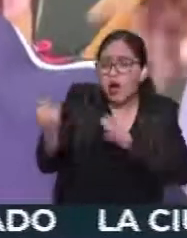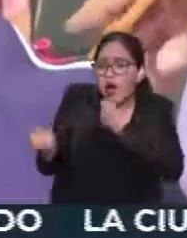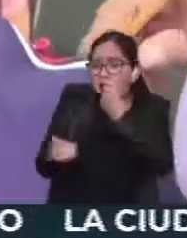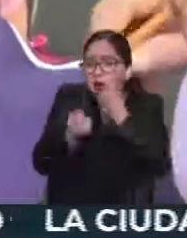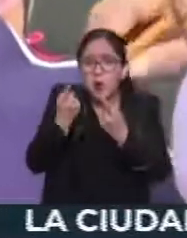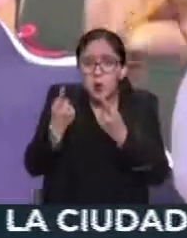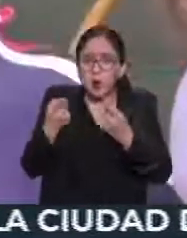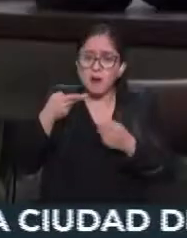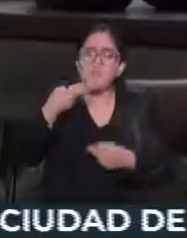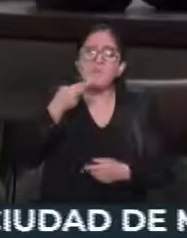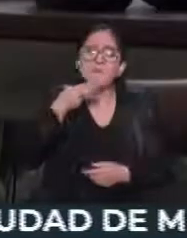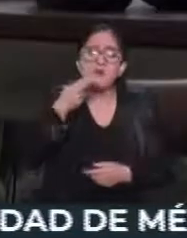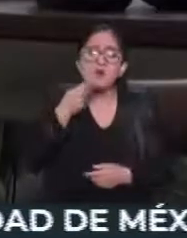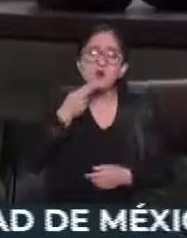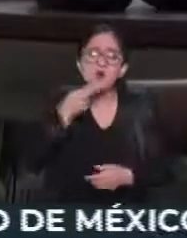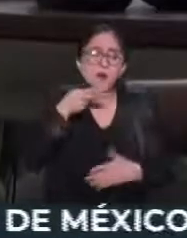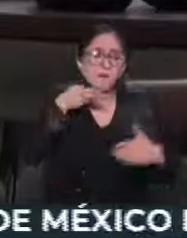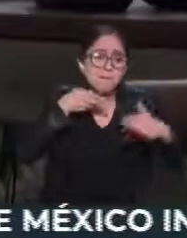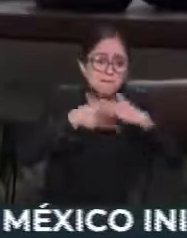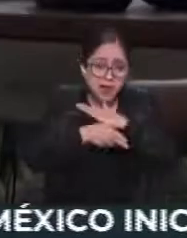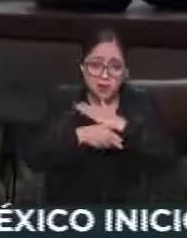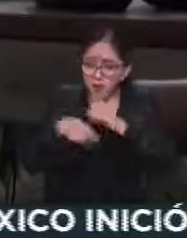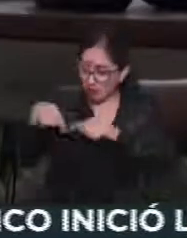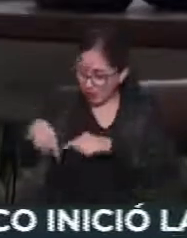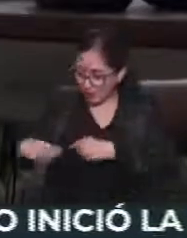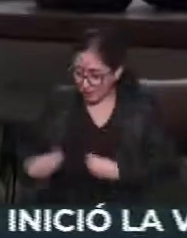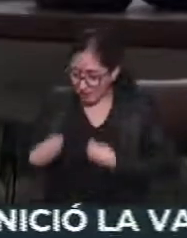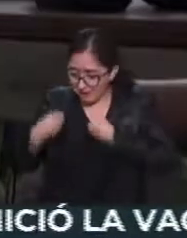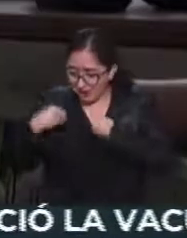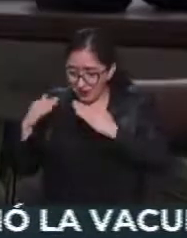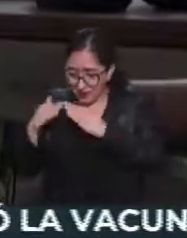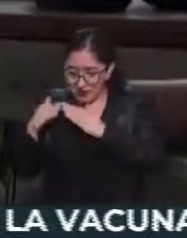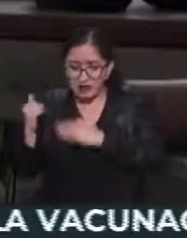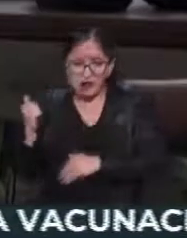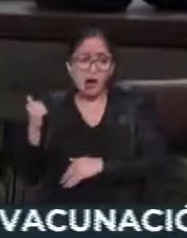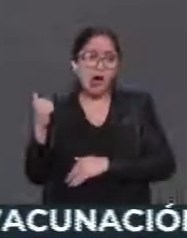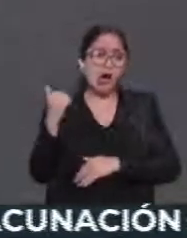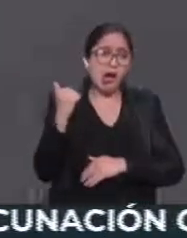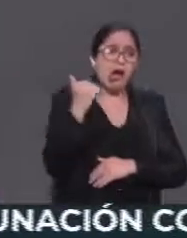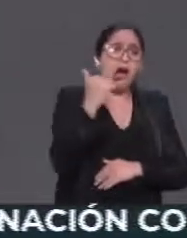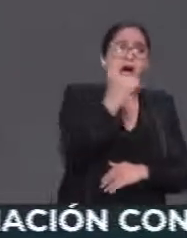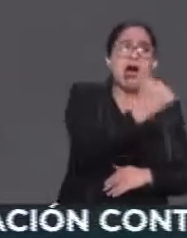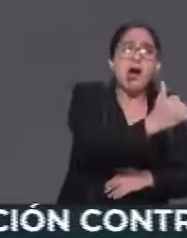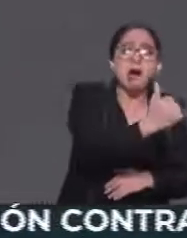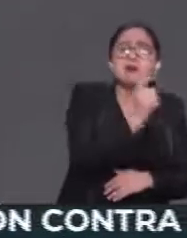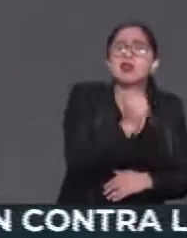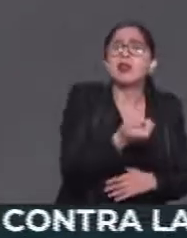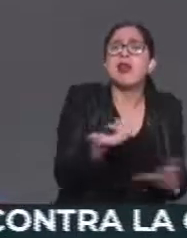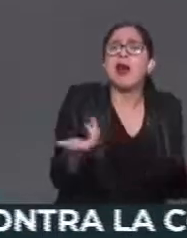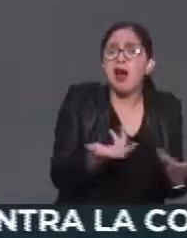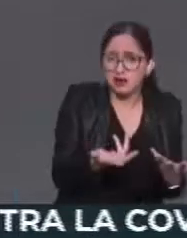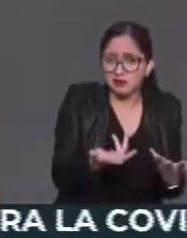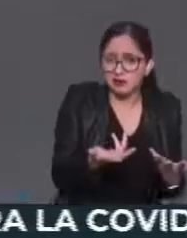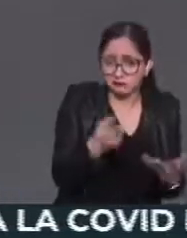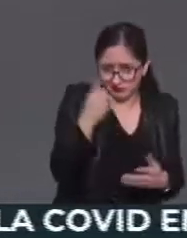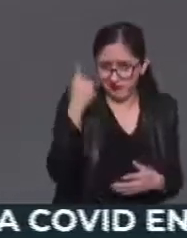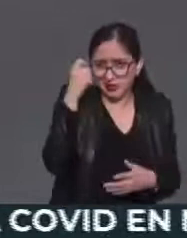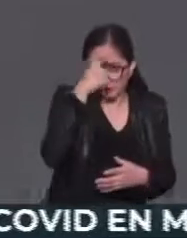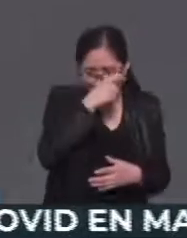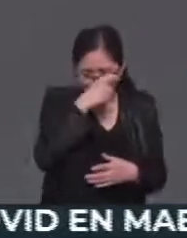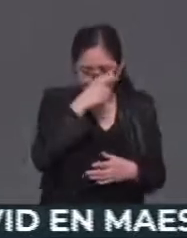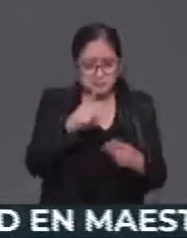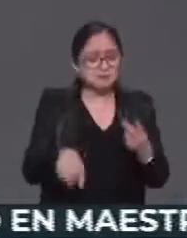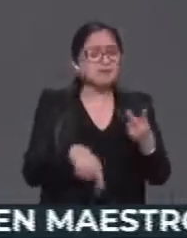adicionales en el metro. La segunda dimensión sería, como ustedes han tratado ya muy bien, pues cómo están